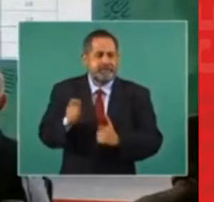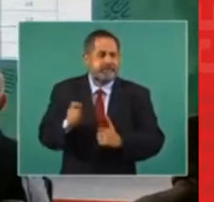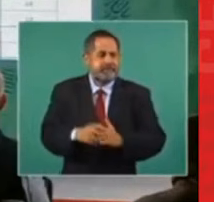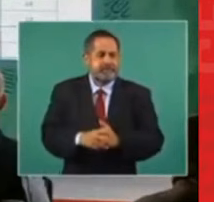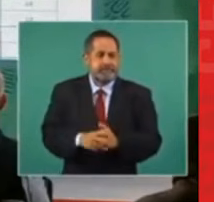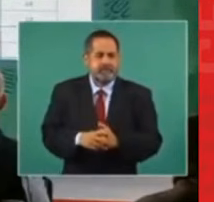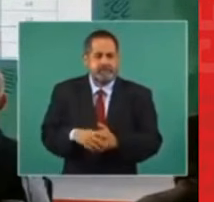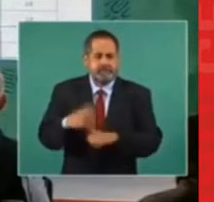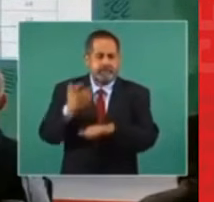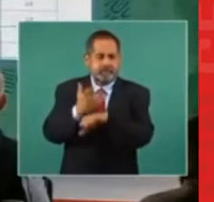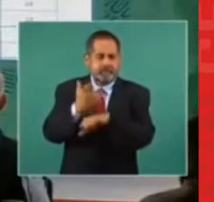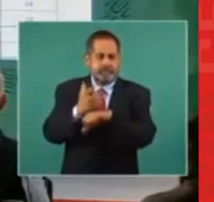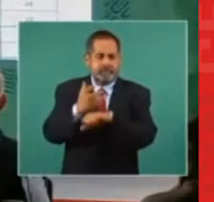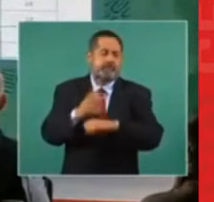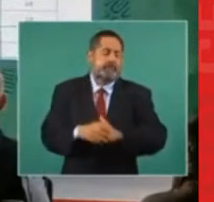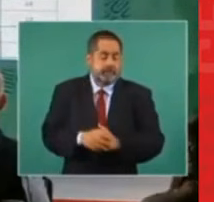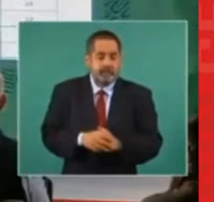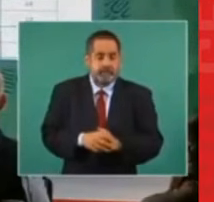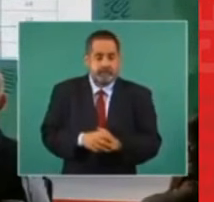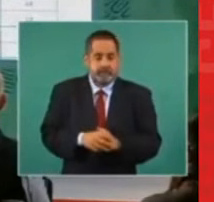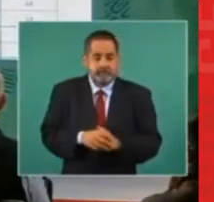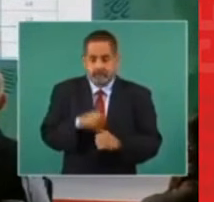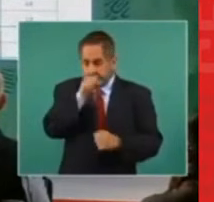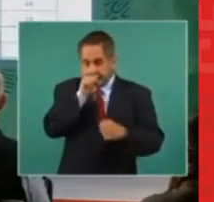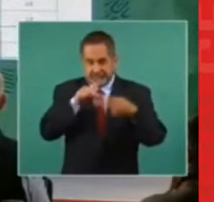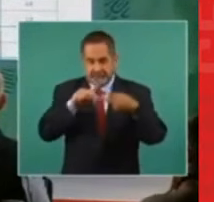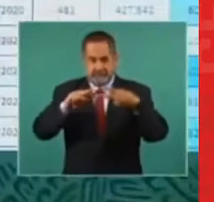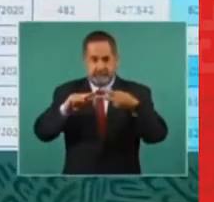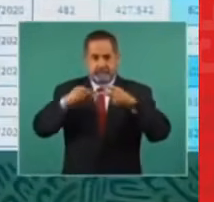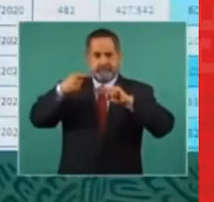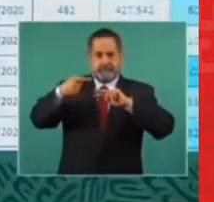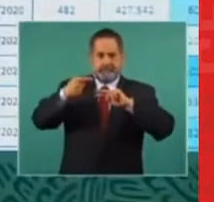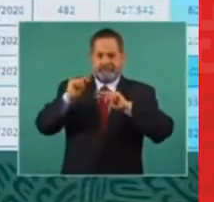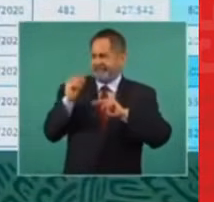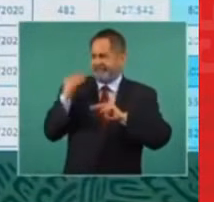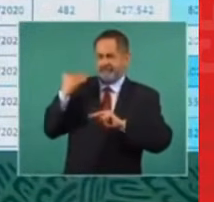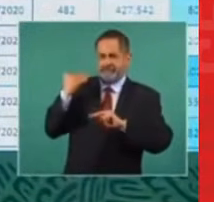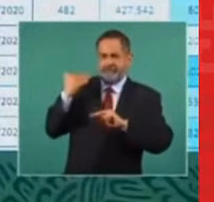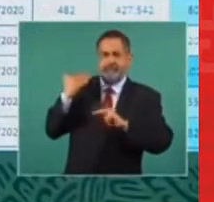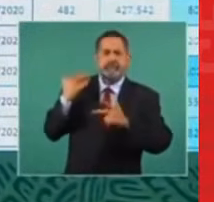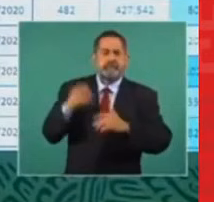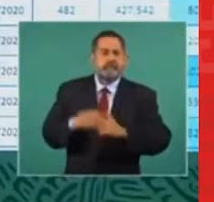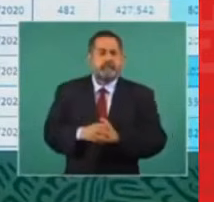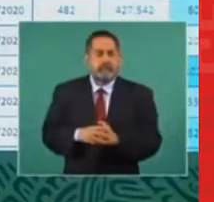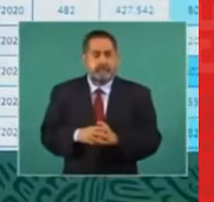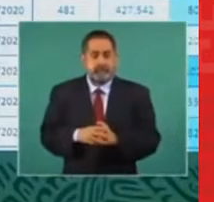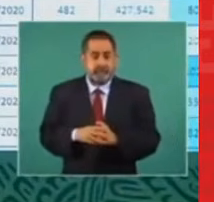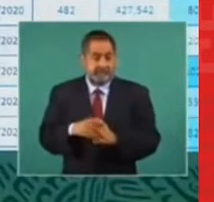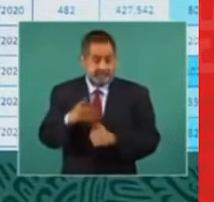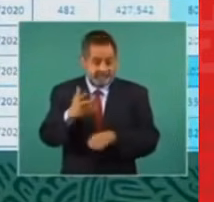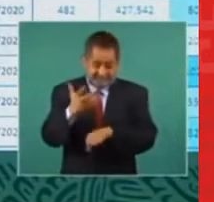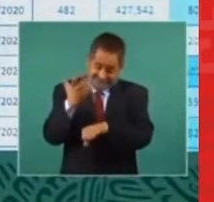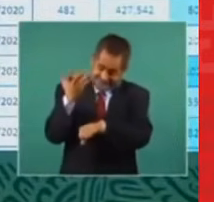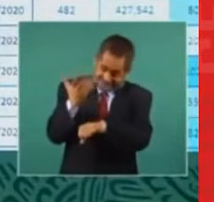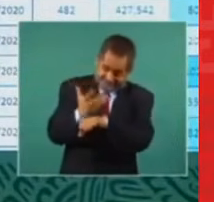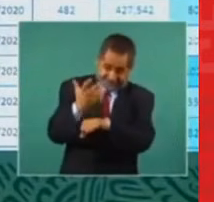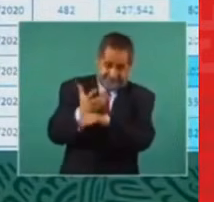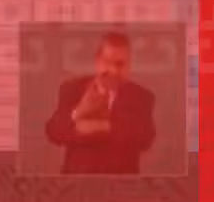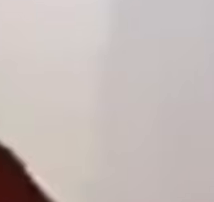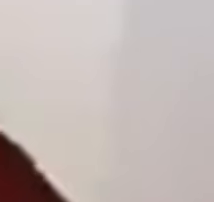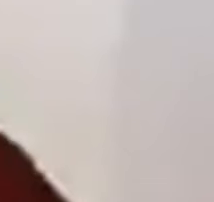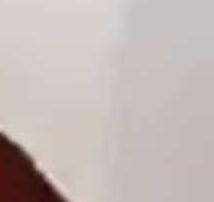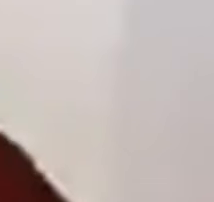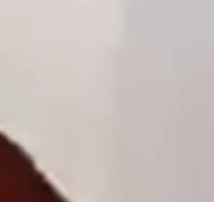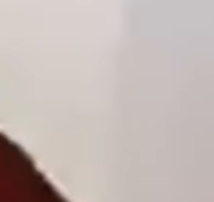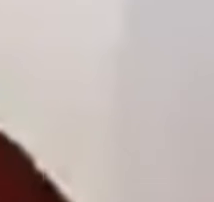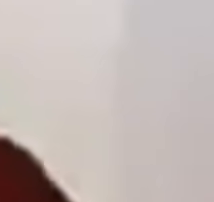lo digo bien, espectáculo, porque eso fue lo que vendió, espectacularidad. A ver, ¿de qué viene Jorge Ramos en estos momentos?